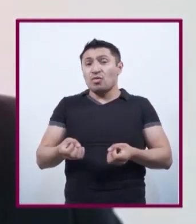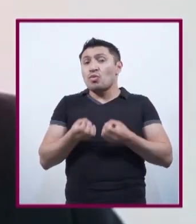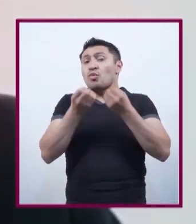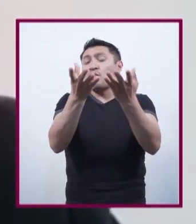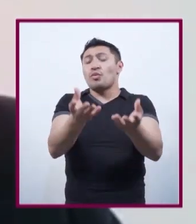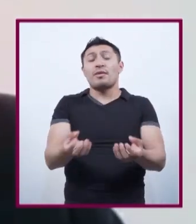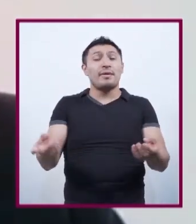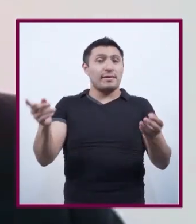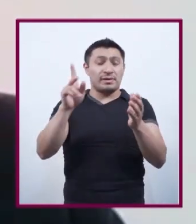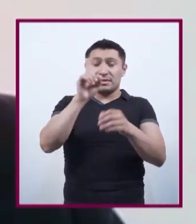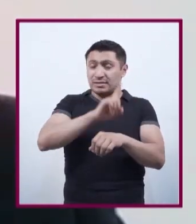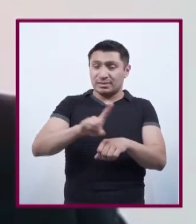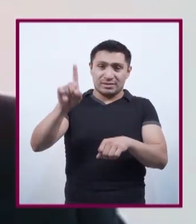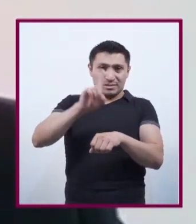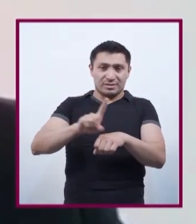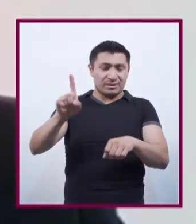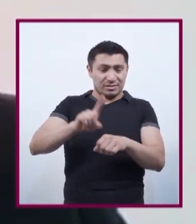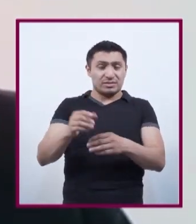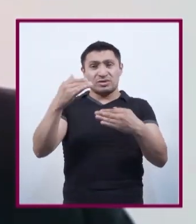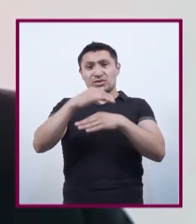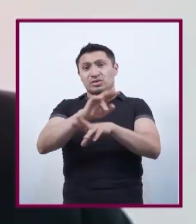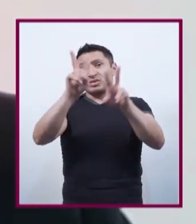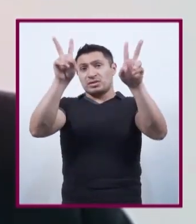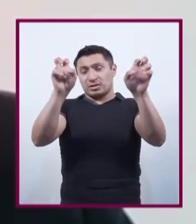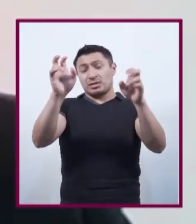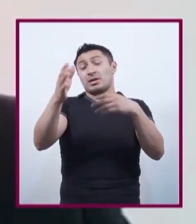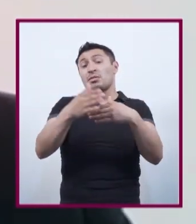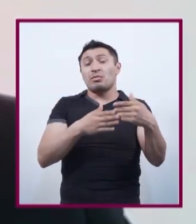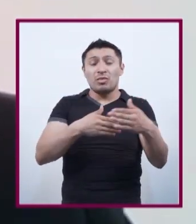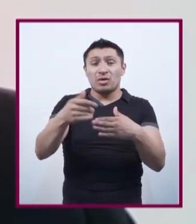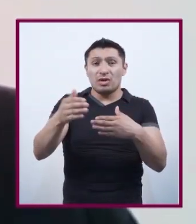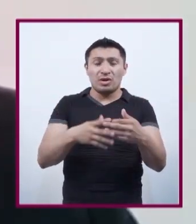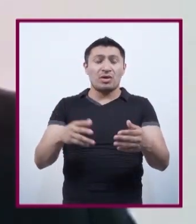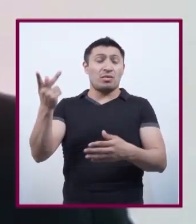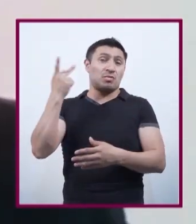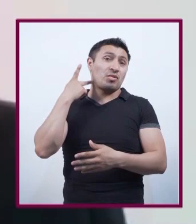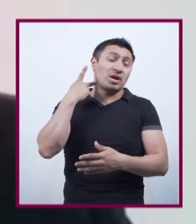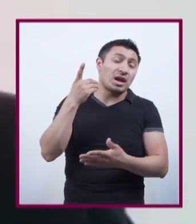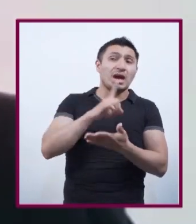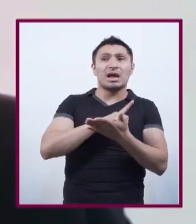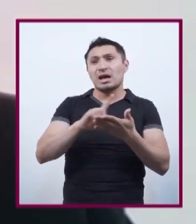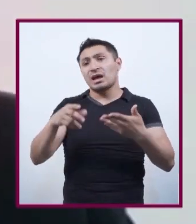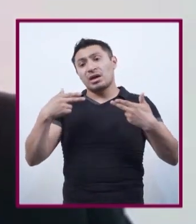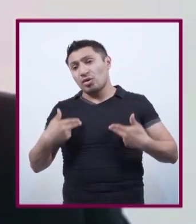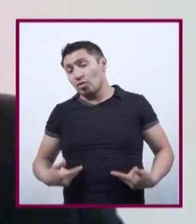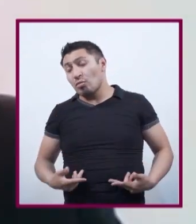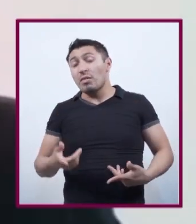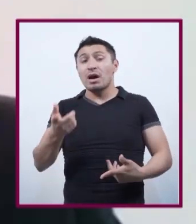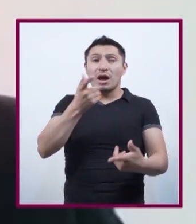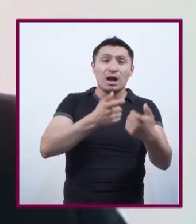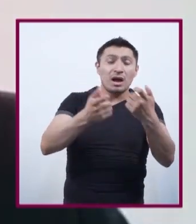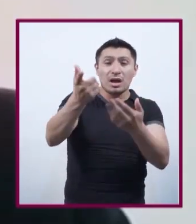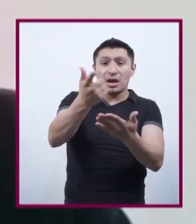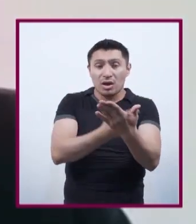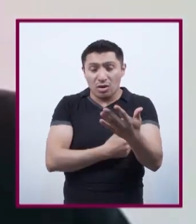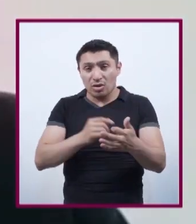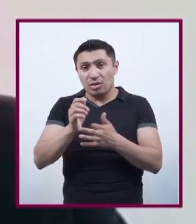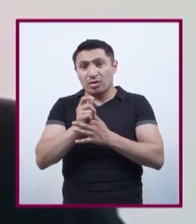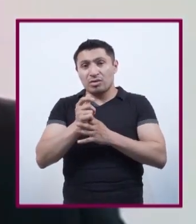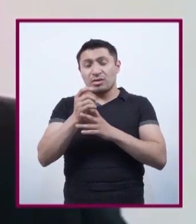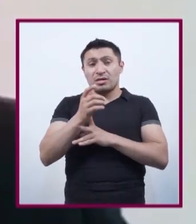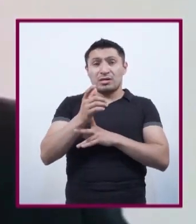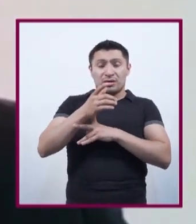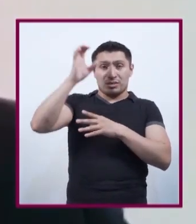síntesis informativa de la prensa diaria, precisamente de temas de actualidad como política, como derechos